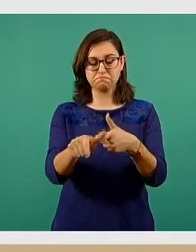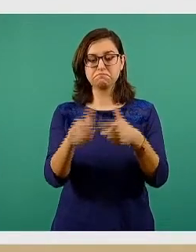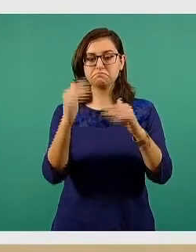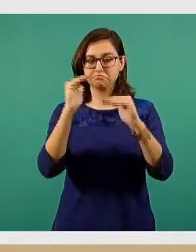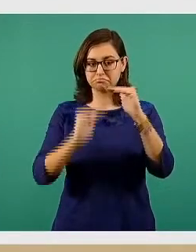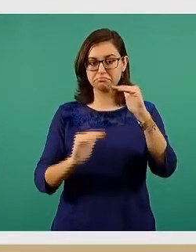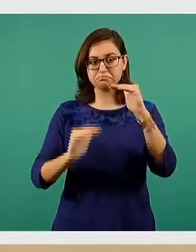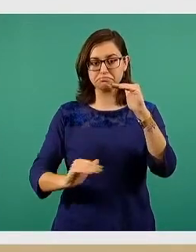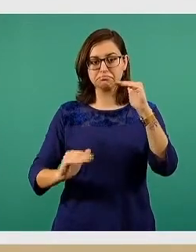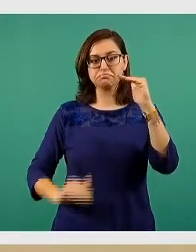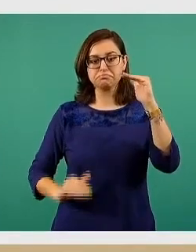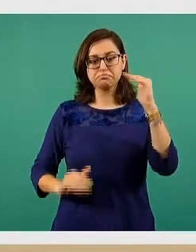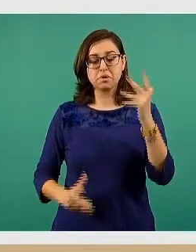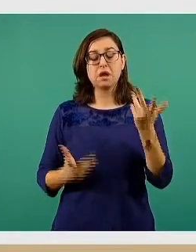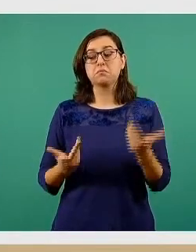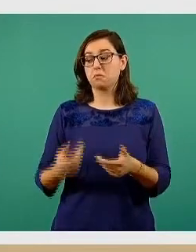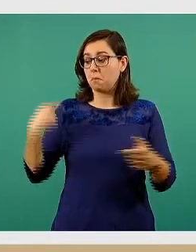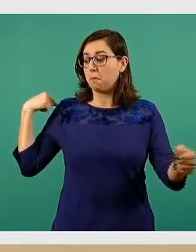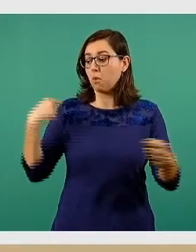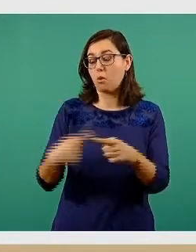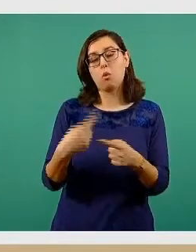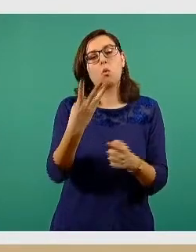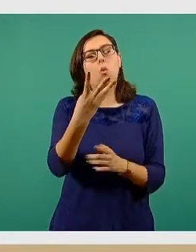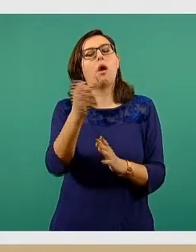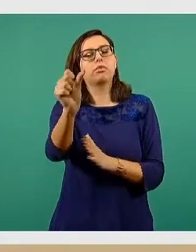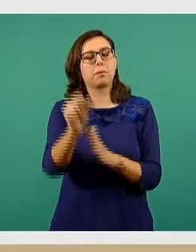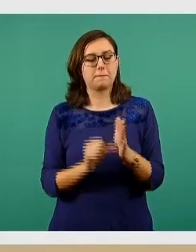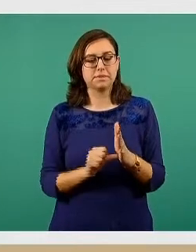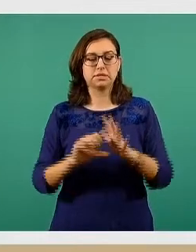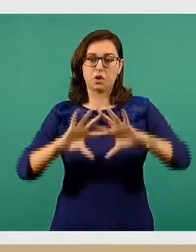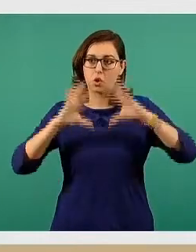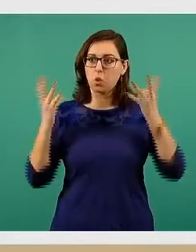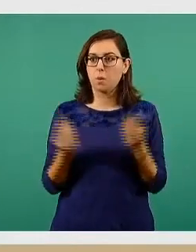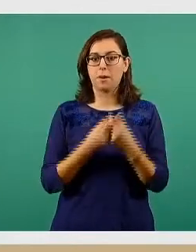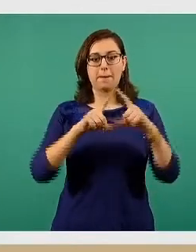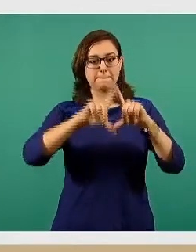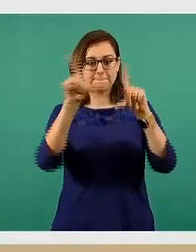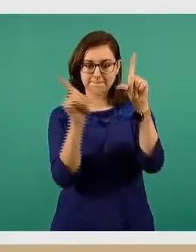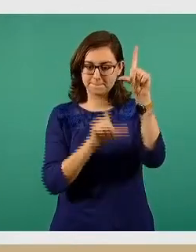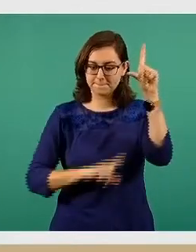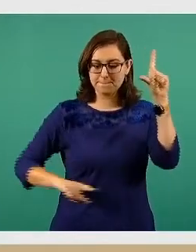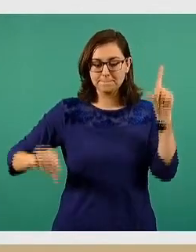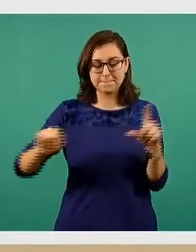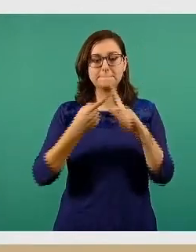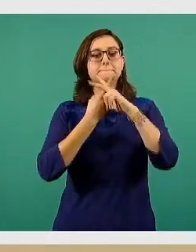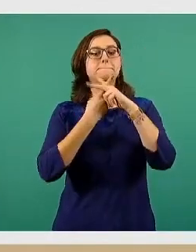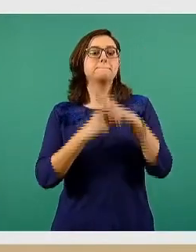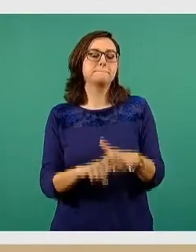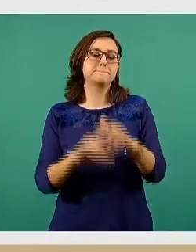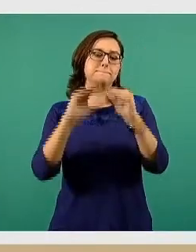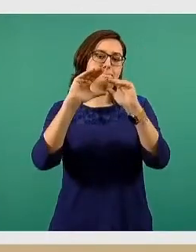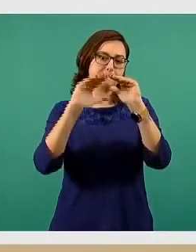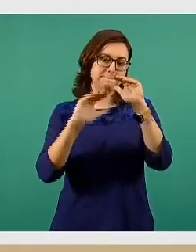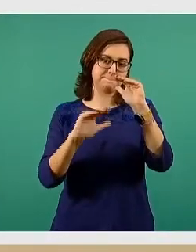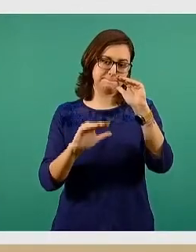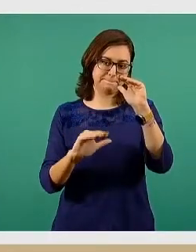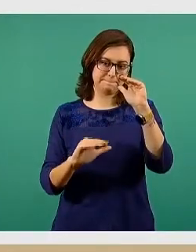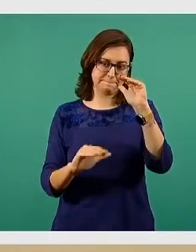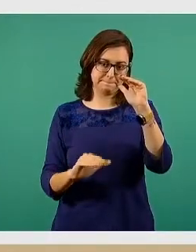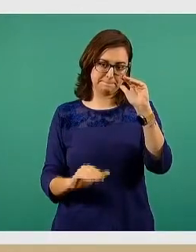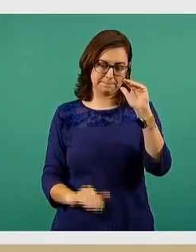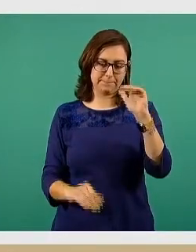4 meses en que en México de manera global, digamos para todo el territorio nacional, hemos tenido esta